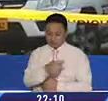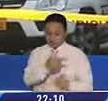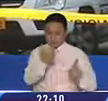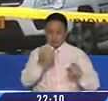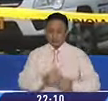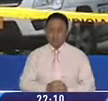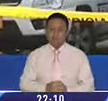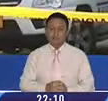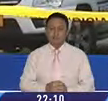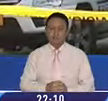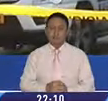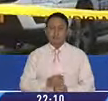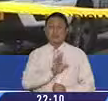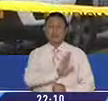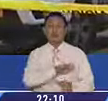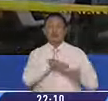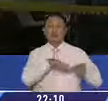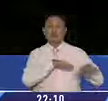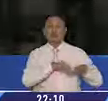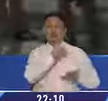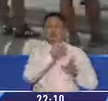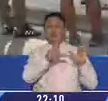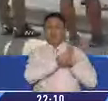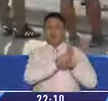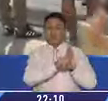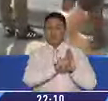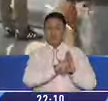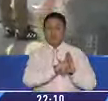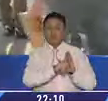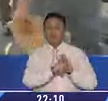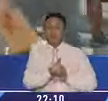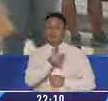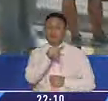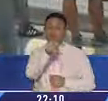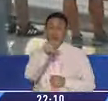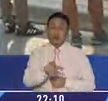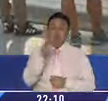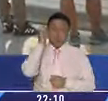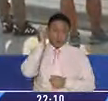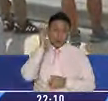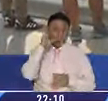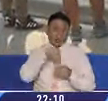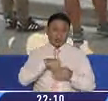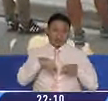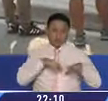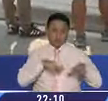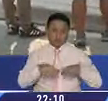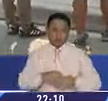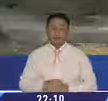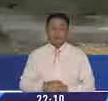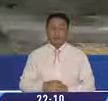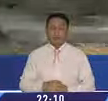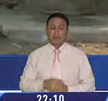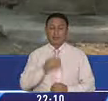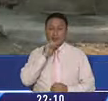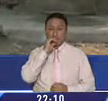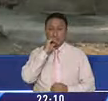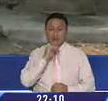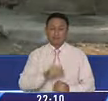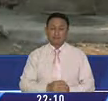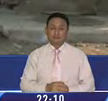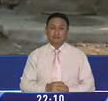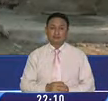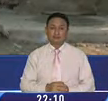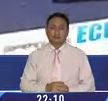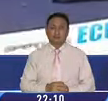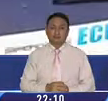relacionada a diversas actividades ilícitas en las que presuntamente se encontraba involucrada la hoy